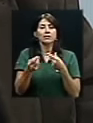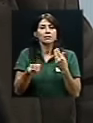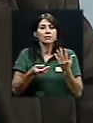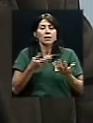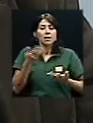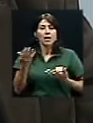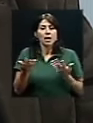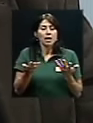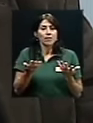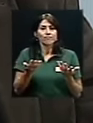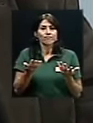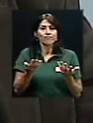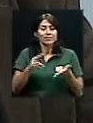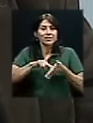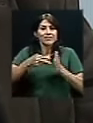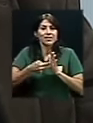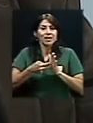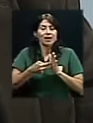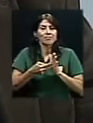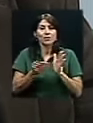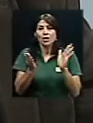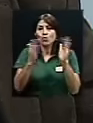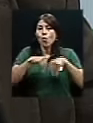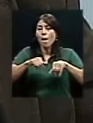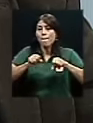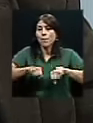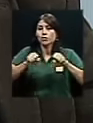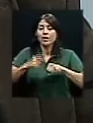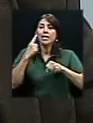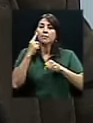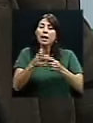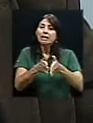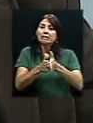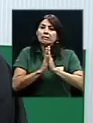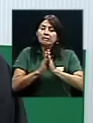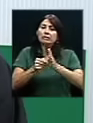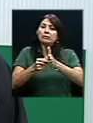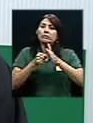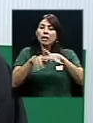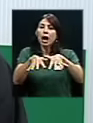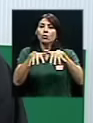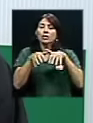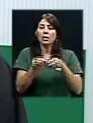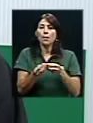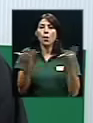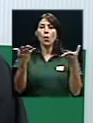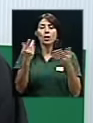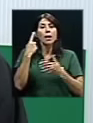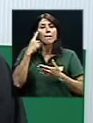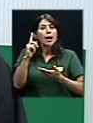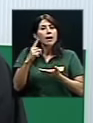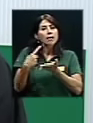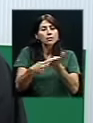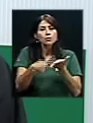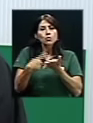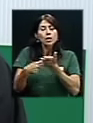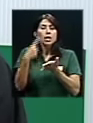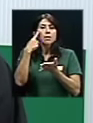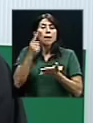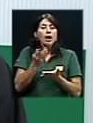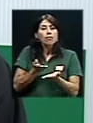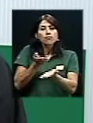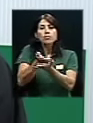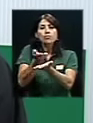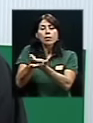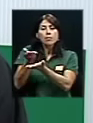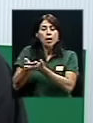prácticamente se queda por fuera cualquier posibilidad de solicitar una audiencia pública para discutir, presentar observaciones o cualquier otro elemento sobre